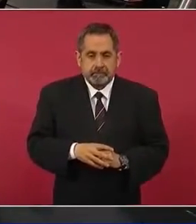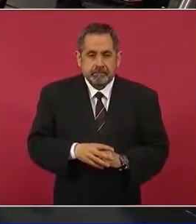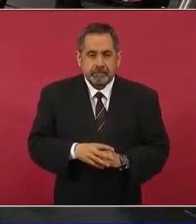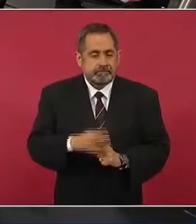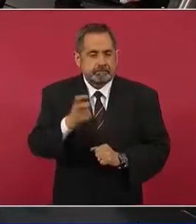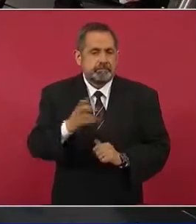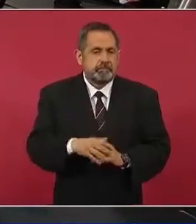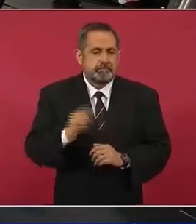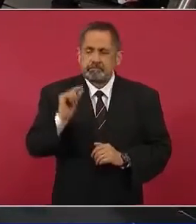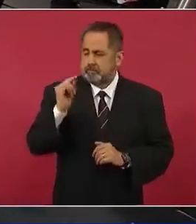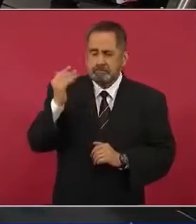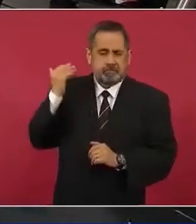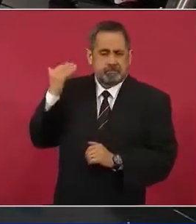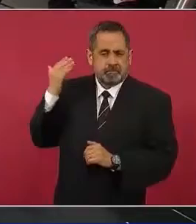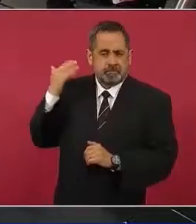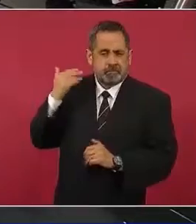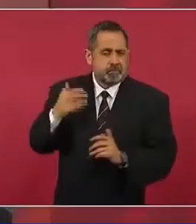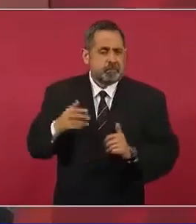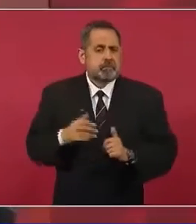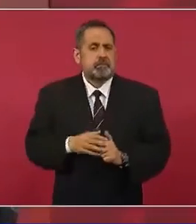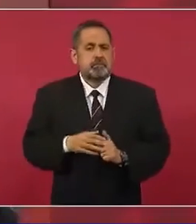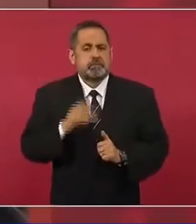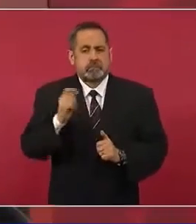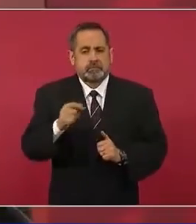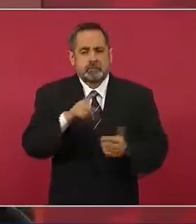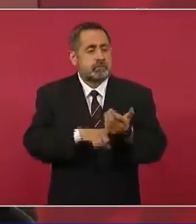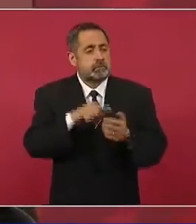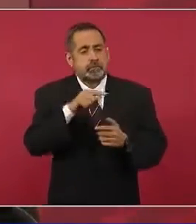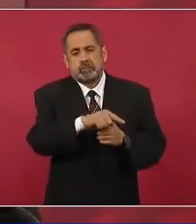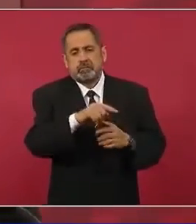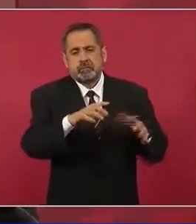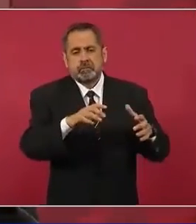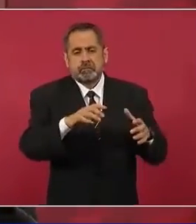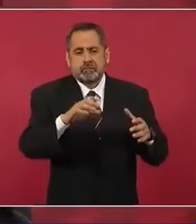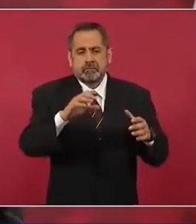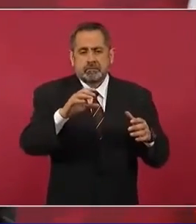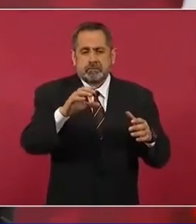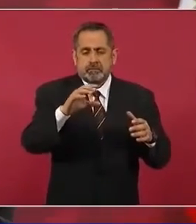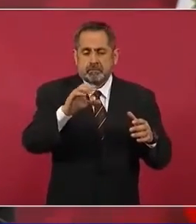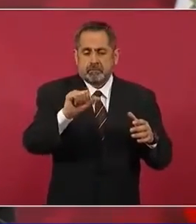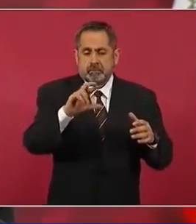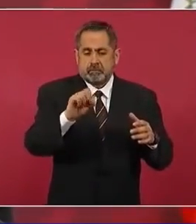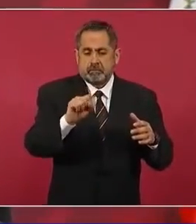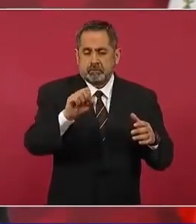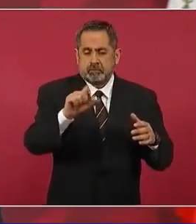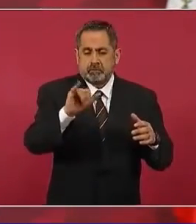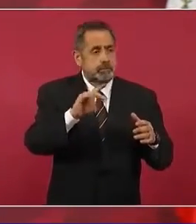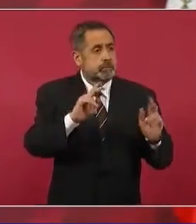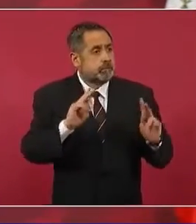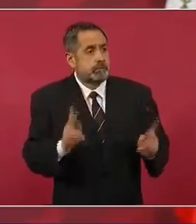hace poco vendió carlos slim una filial